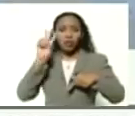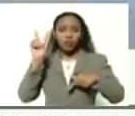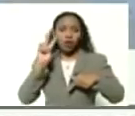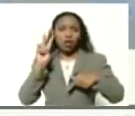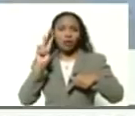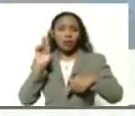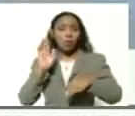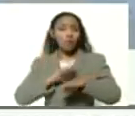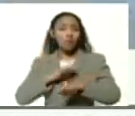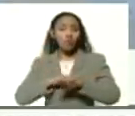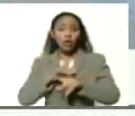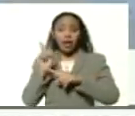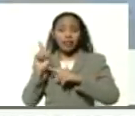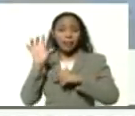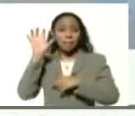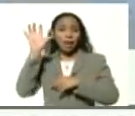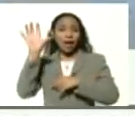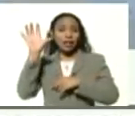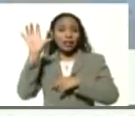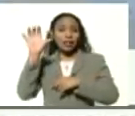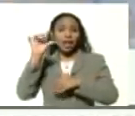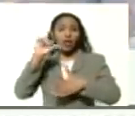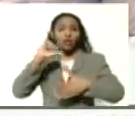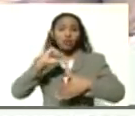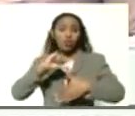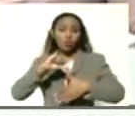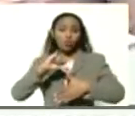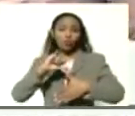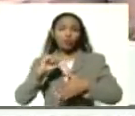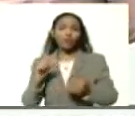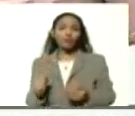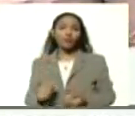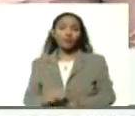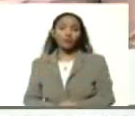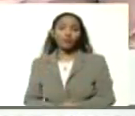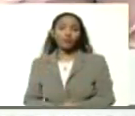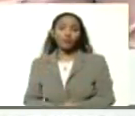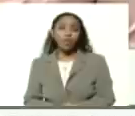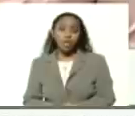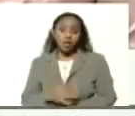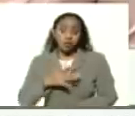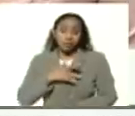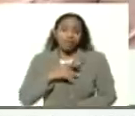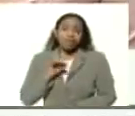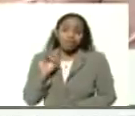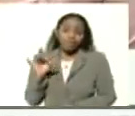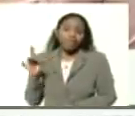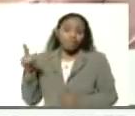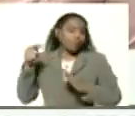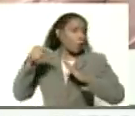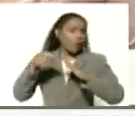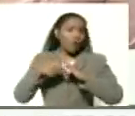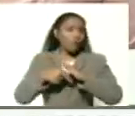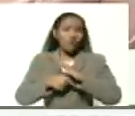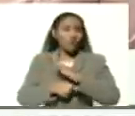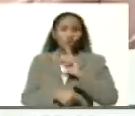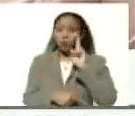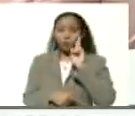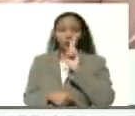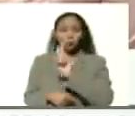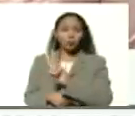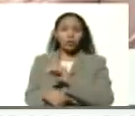Bueno, porque es un país suramericano, nos duele profundamente